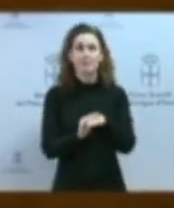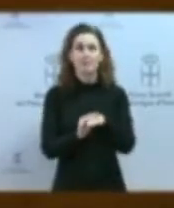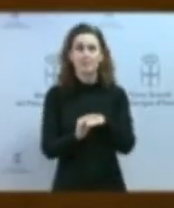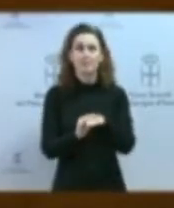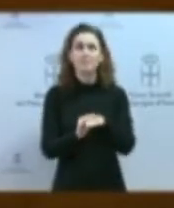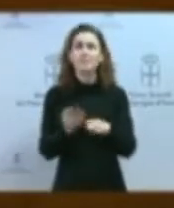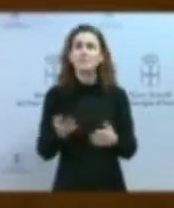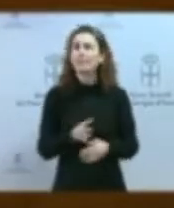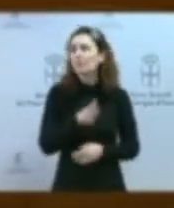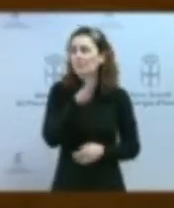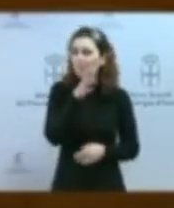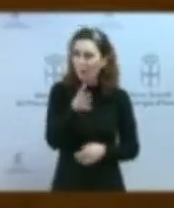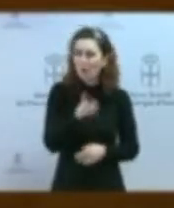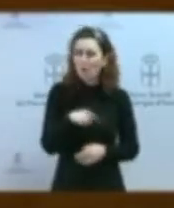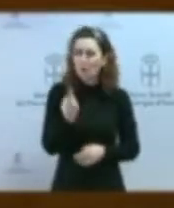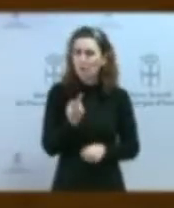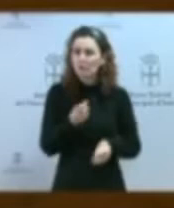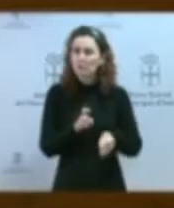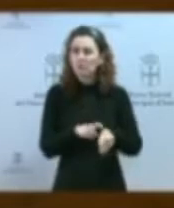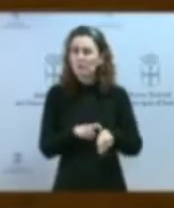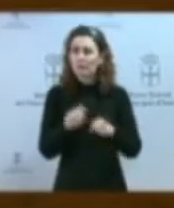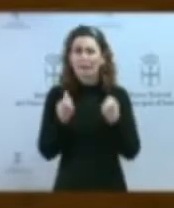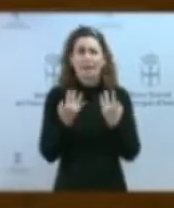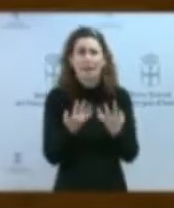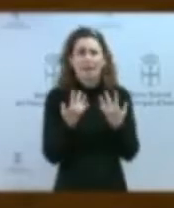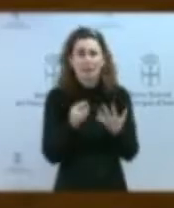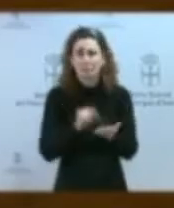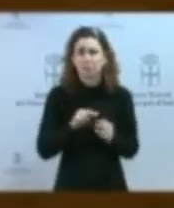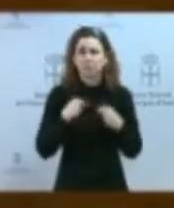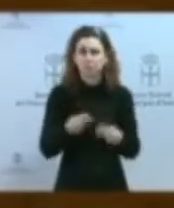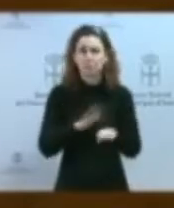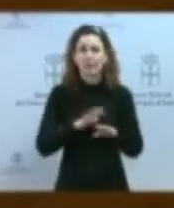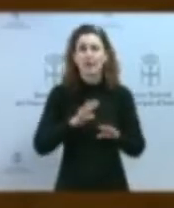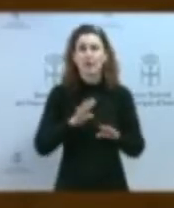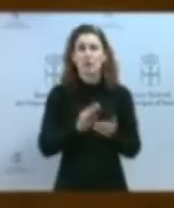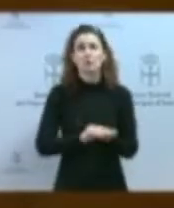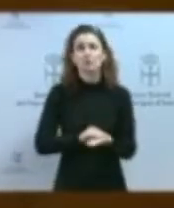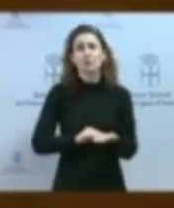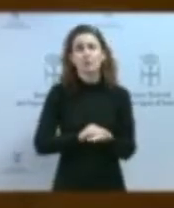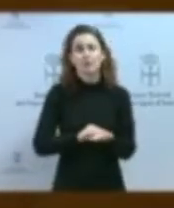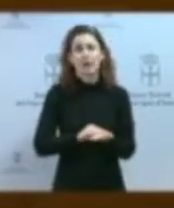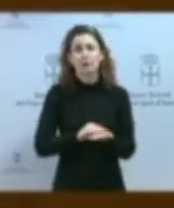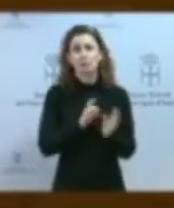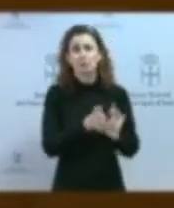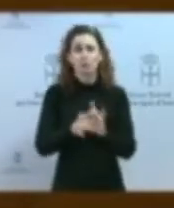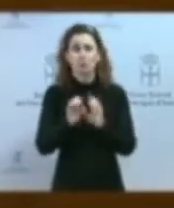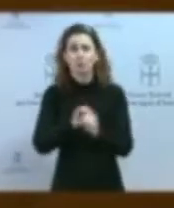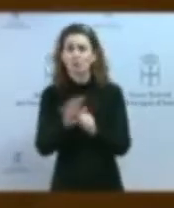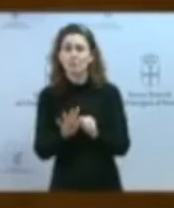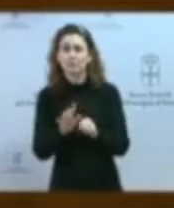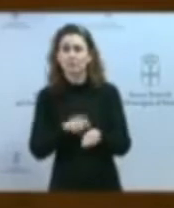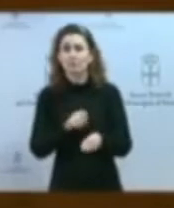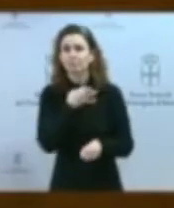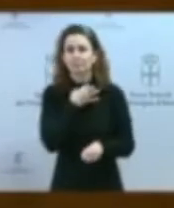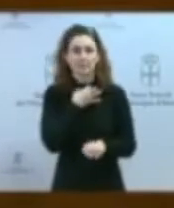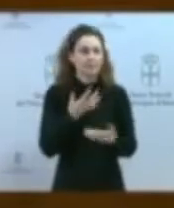tan rápido que se necesitaría para ser capaces de resolver los problemas que han venido aparejados con la pandemia. Eso yo creo que es una cuestión que nos pone en